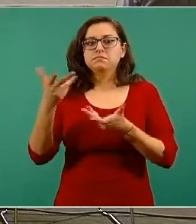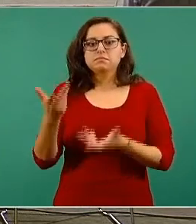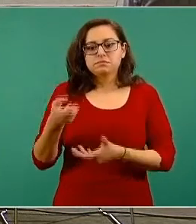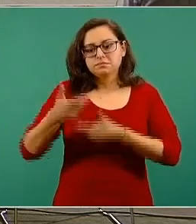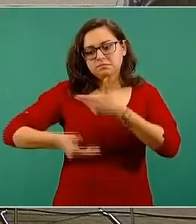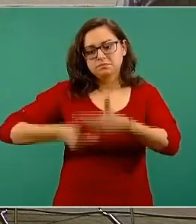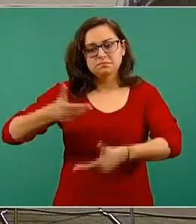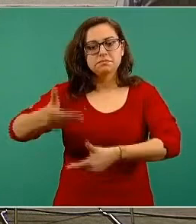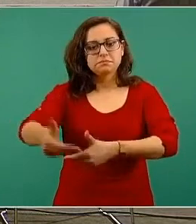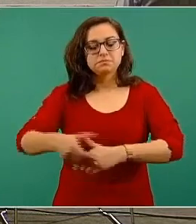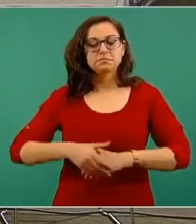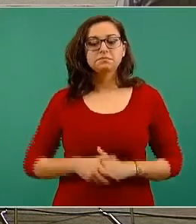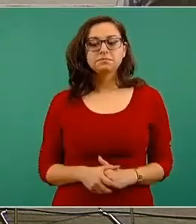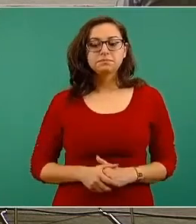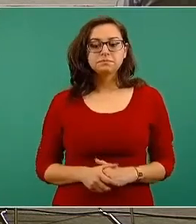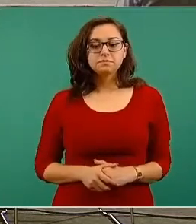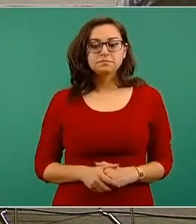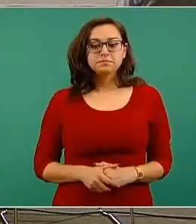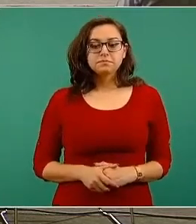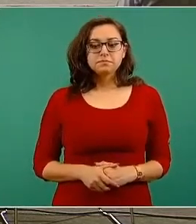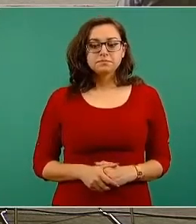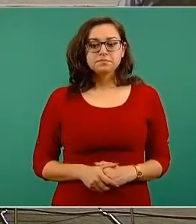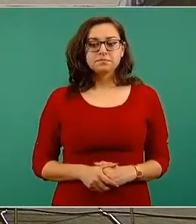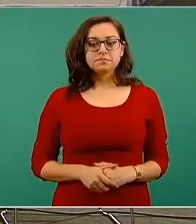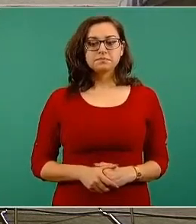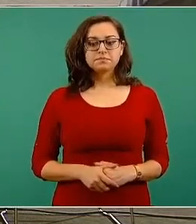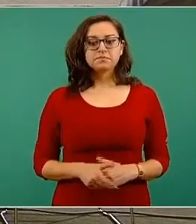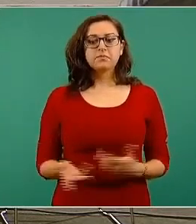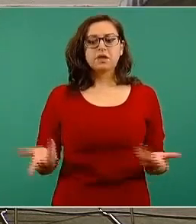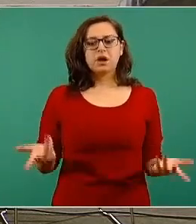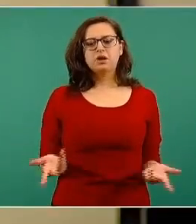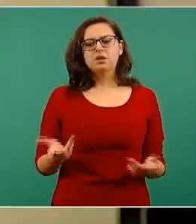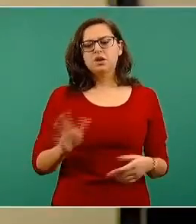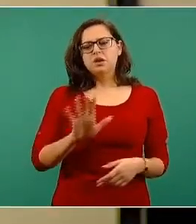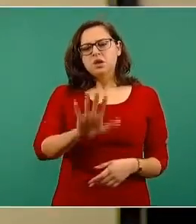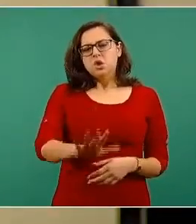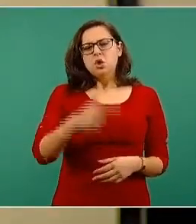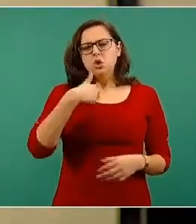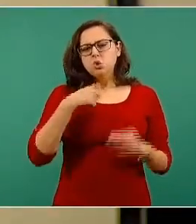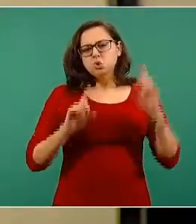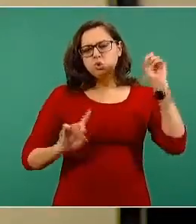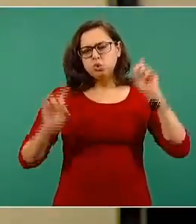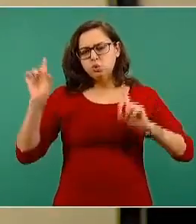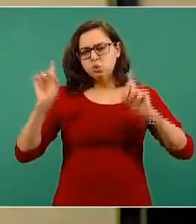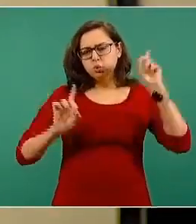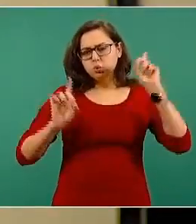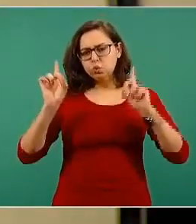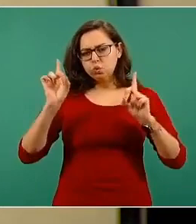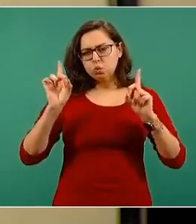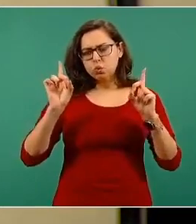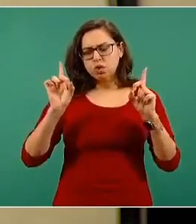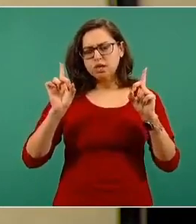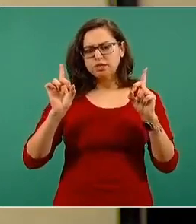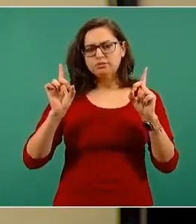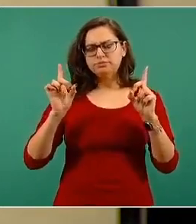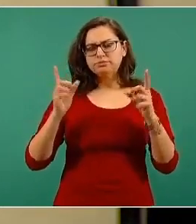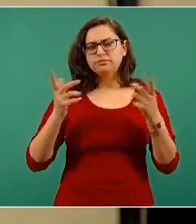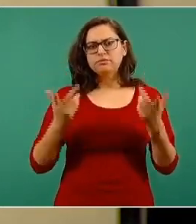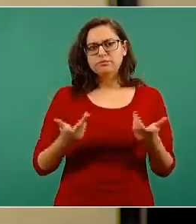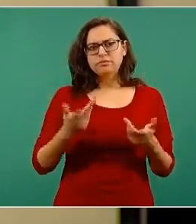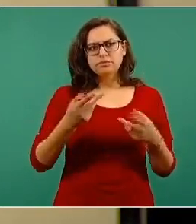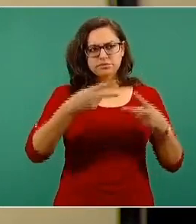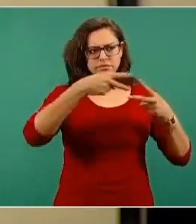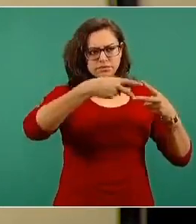cabo esta cobertura. Doctor, solo una duda. Hasta el momento en las